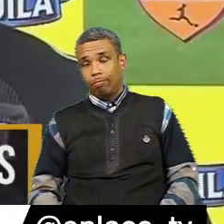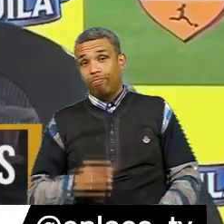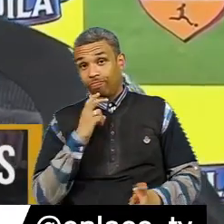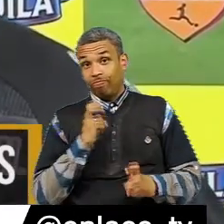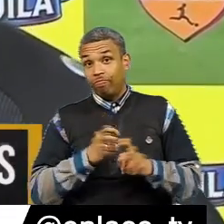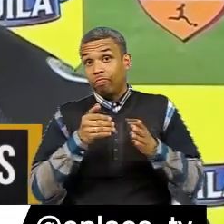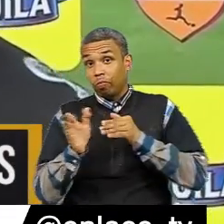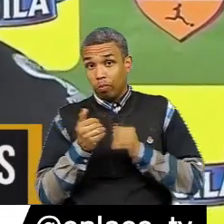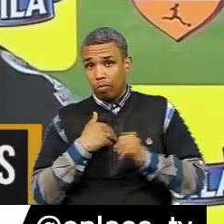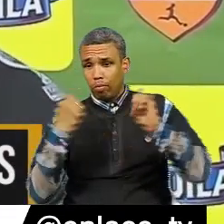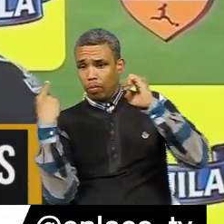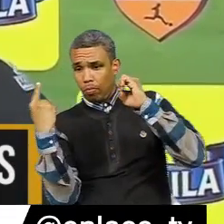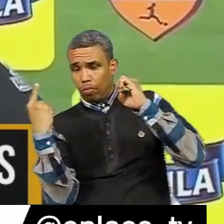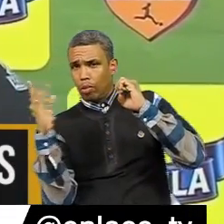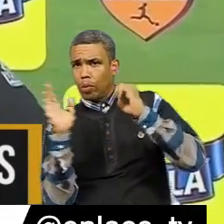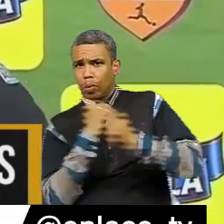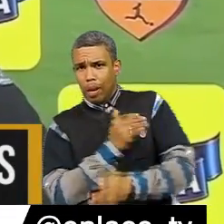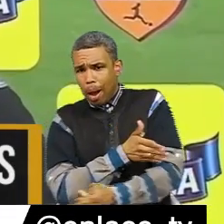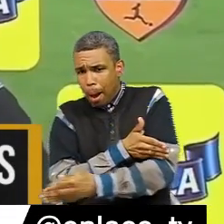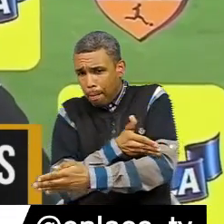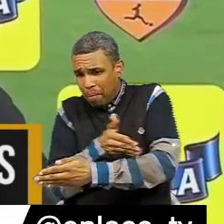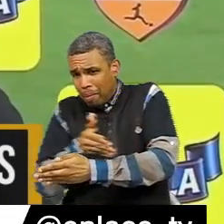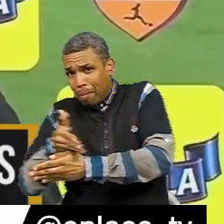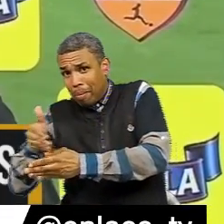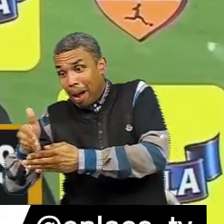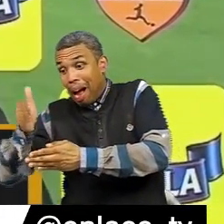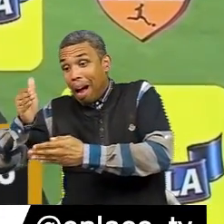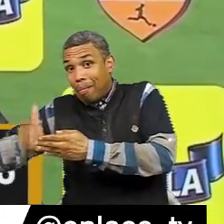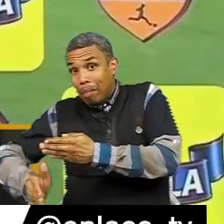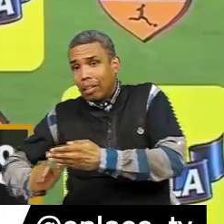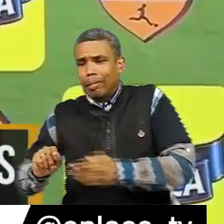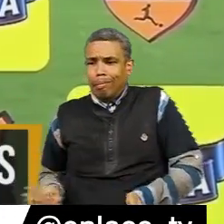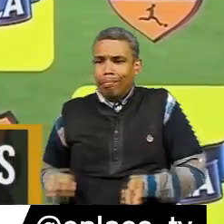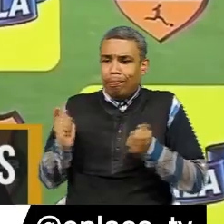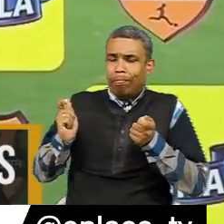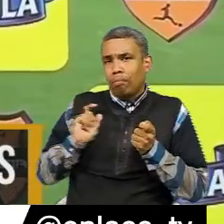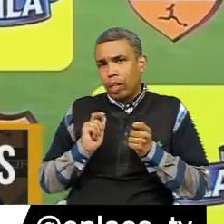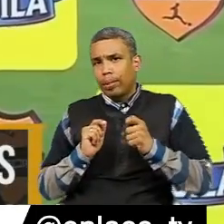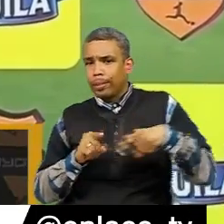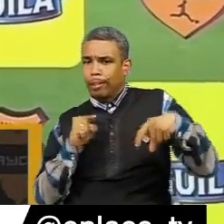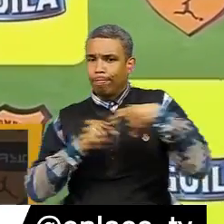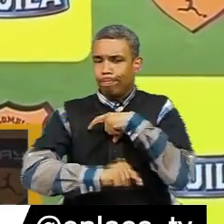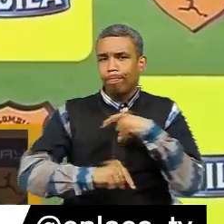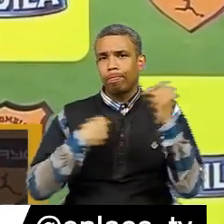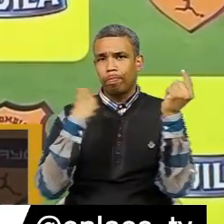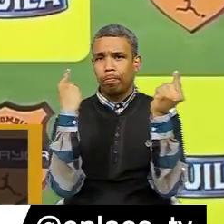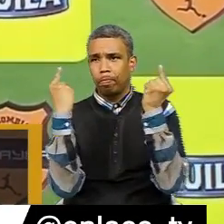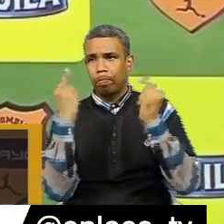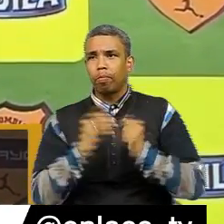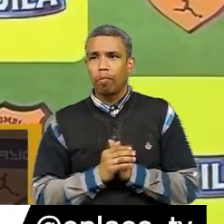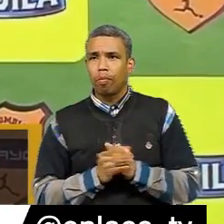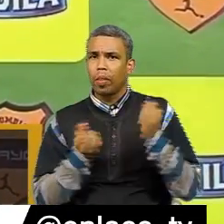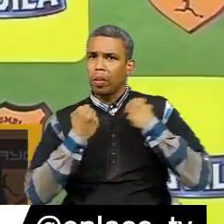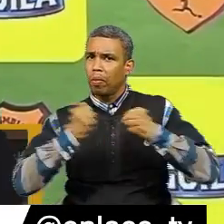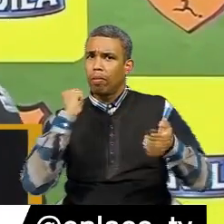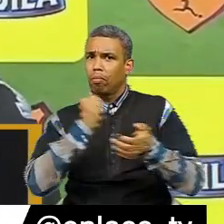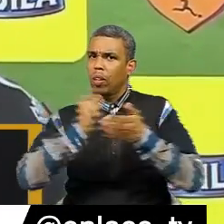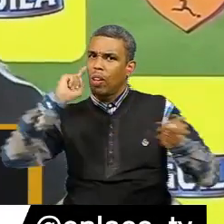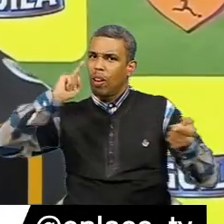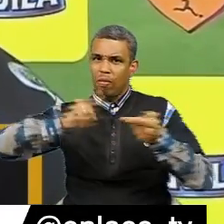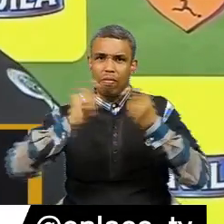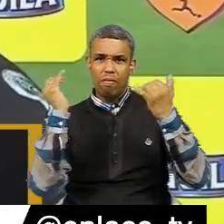empezamos perdiendo, pero bueno, a lo último logramos rescatar el empate y es importante para nosotros. Era no bajar los brazos, luchar hasta el final. Sí, así